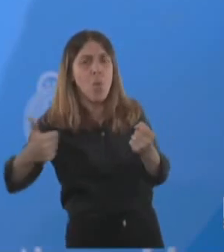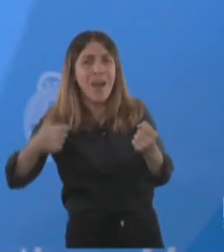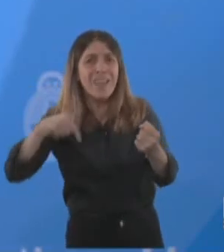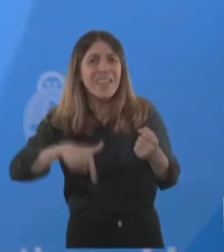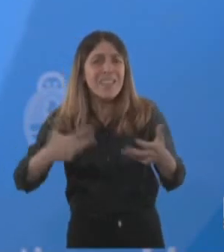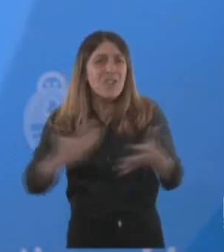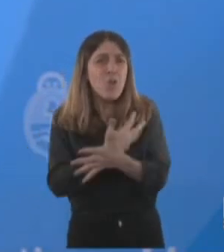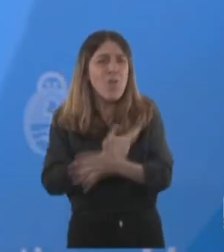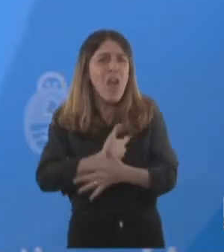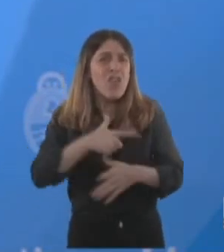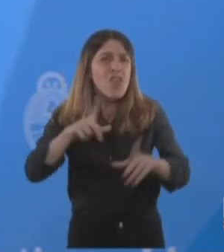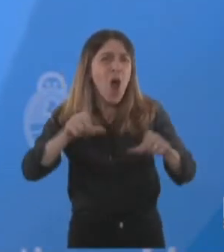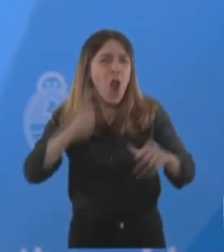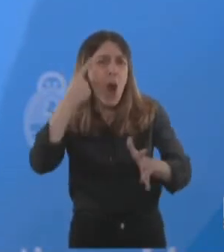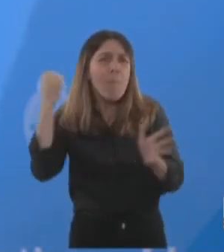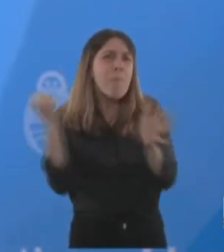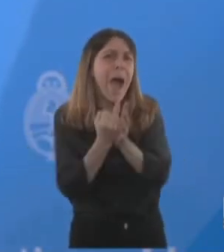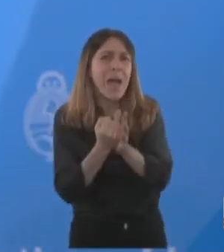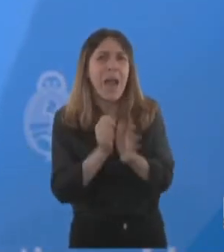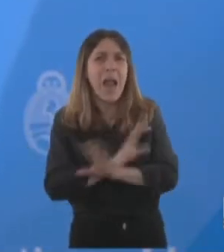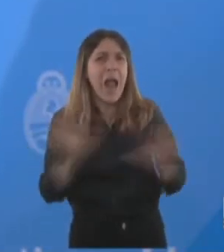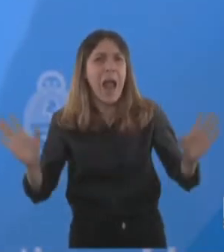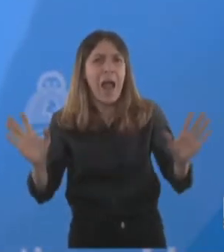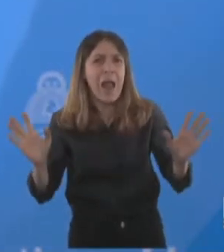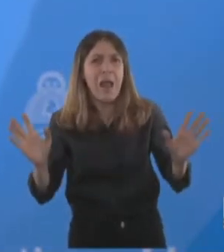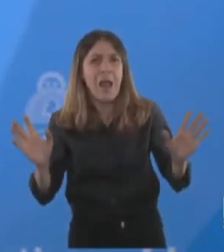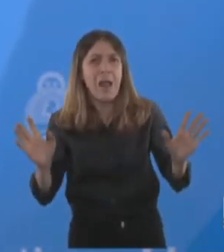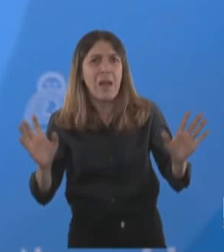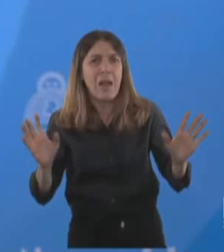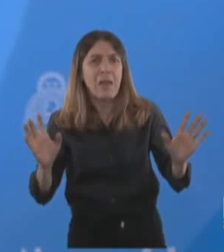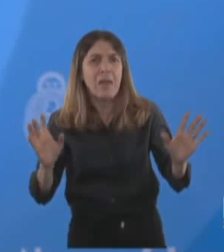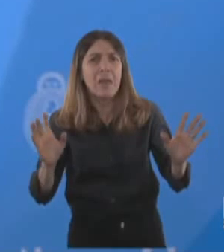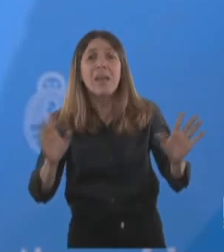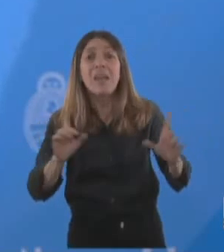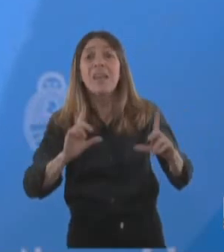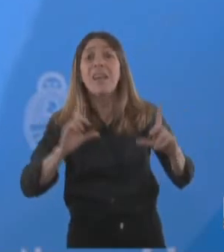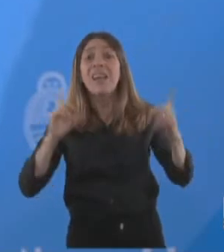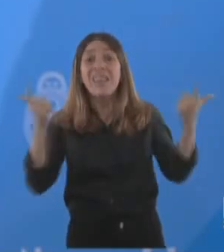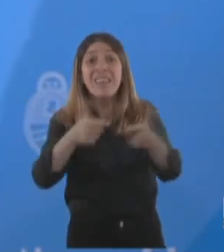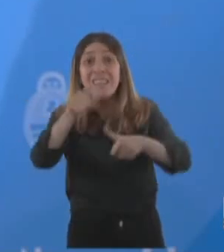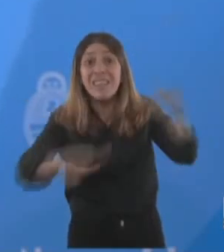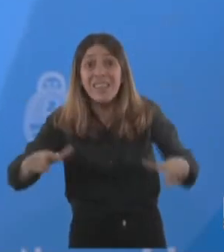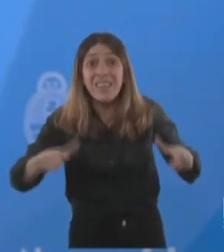daño enorme que nuestros ciudadanos no deben padecer. No deben padecer.